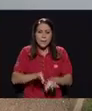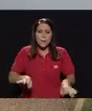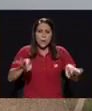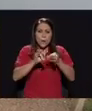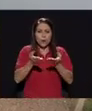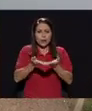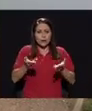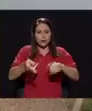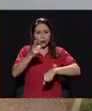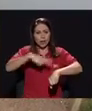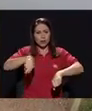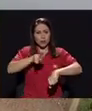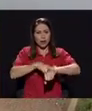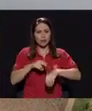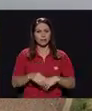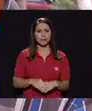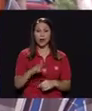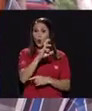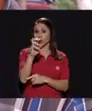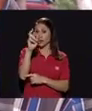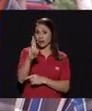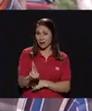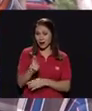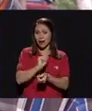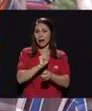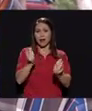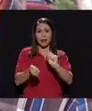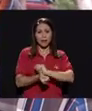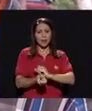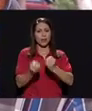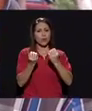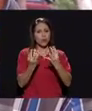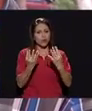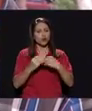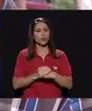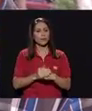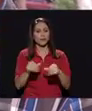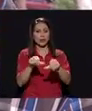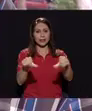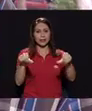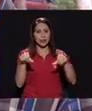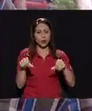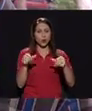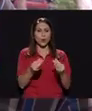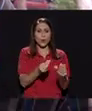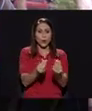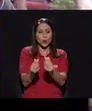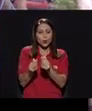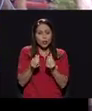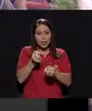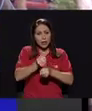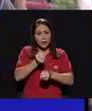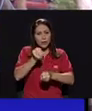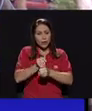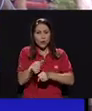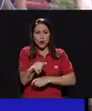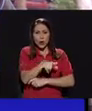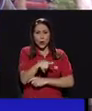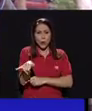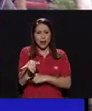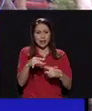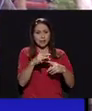este valioso recurso natural. Costa Rica ha cambiado mucho, el sector productivo